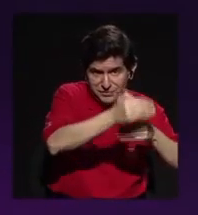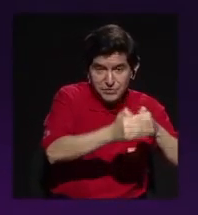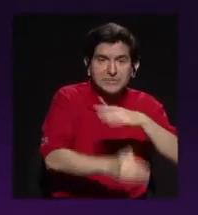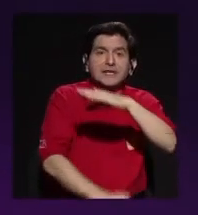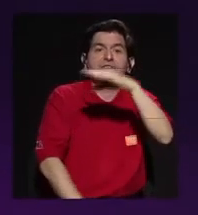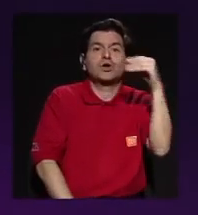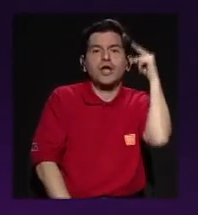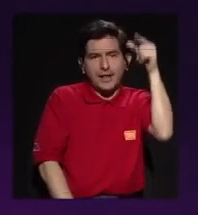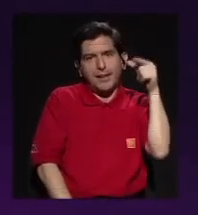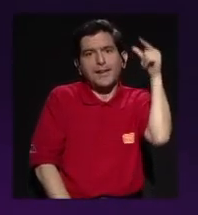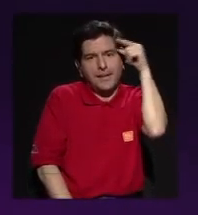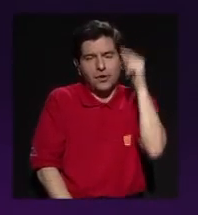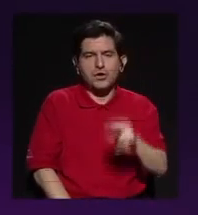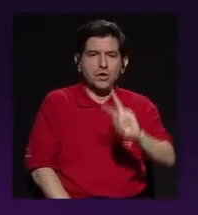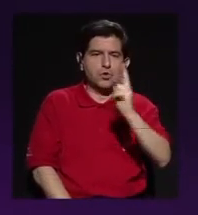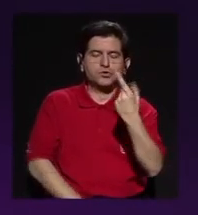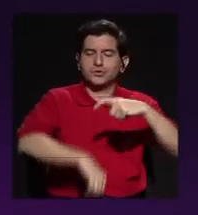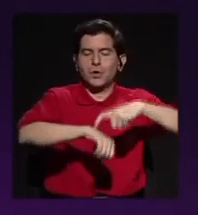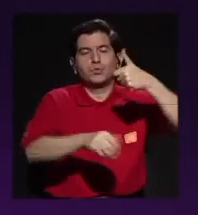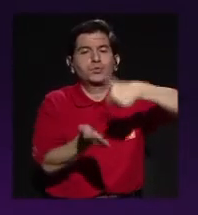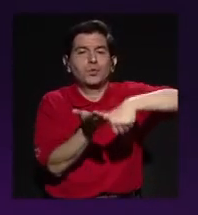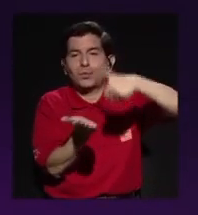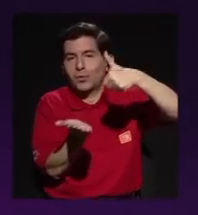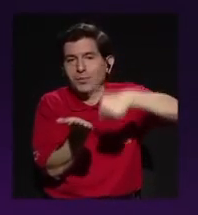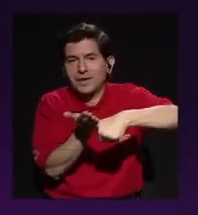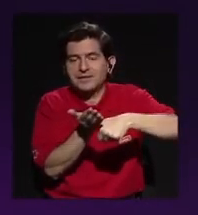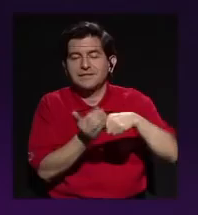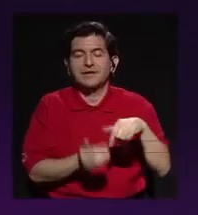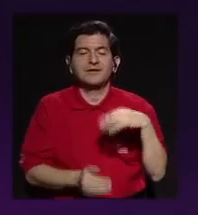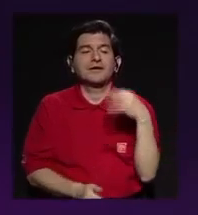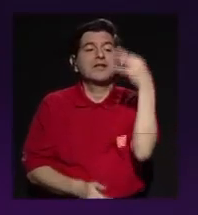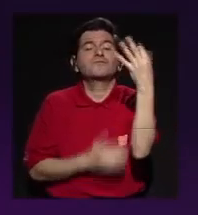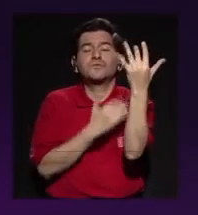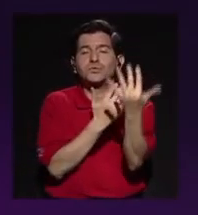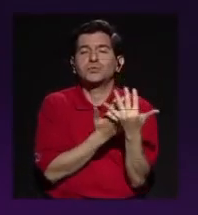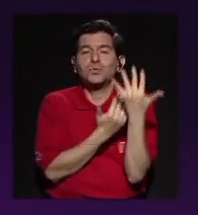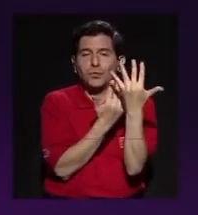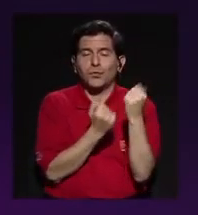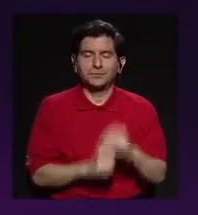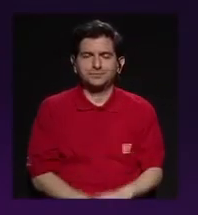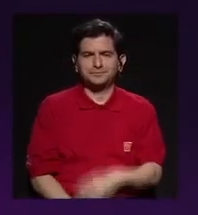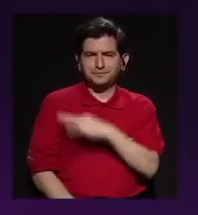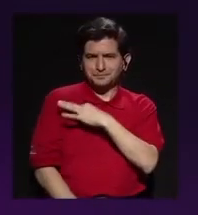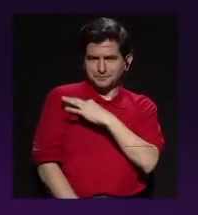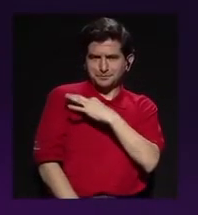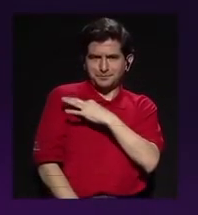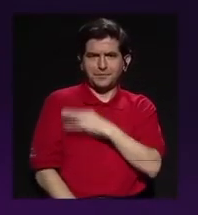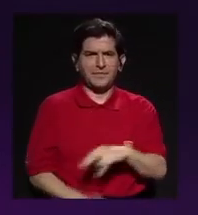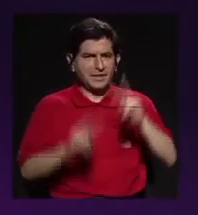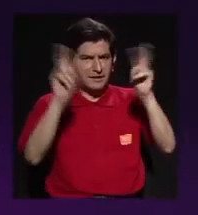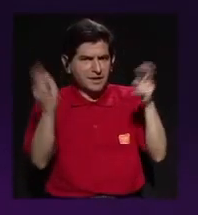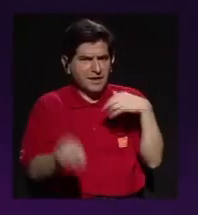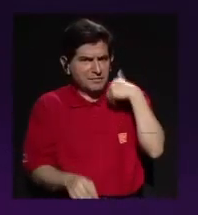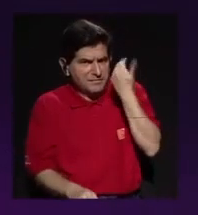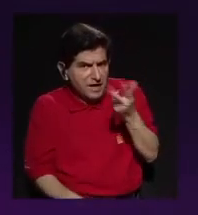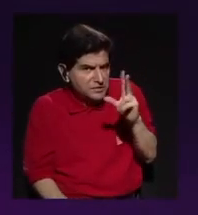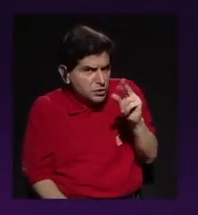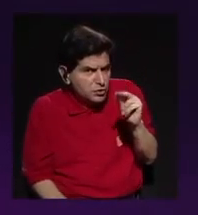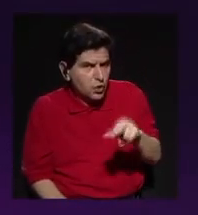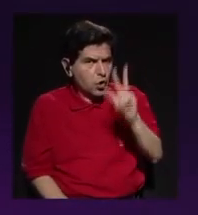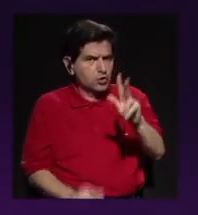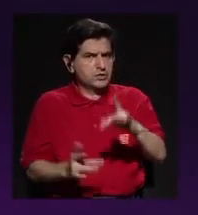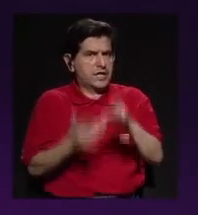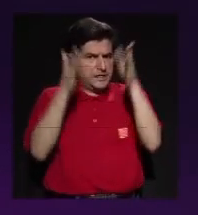y, obviamente, de la segunda ronda, de lo que nos espera. Para eso invitamos, porque no es un tema fácil, invitamos a tres